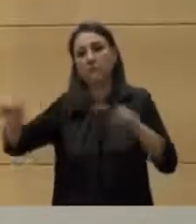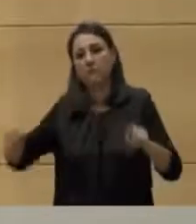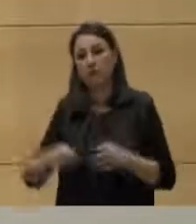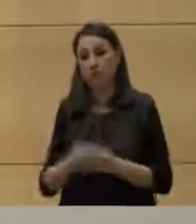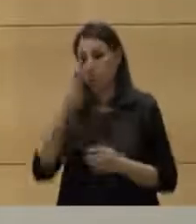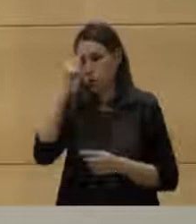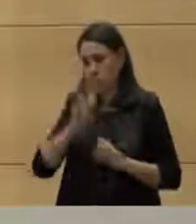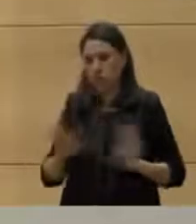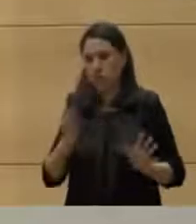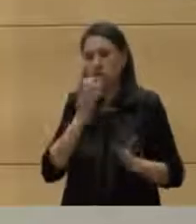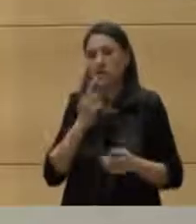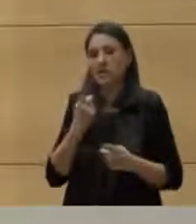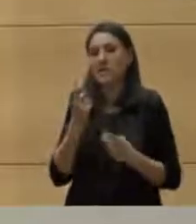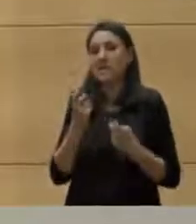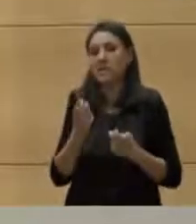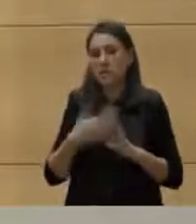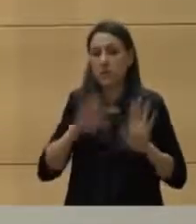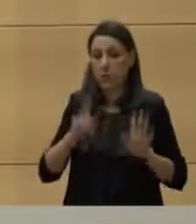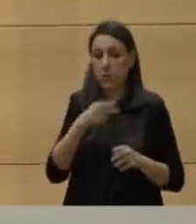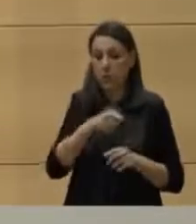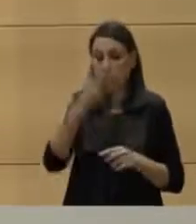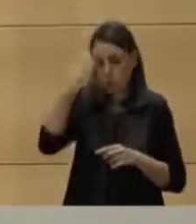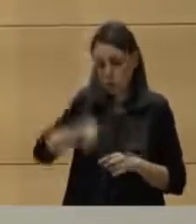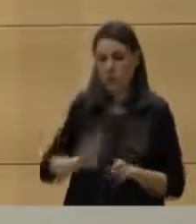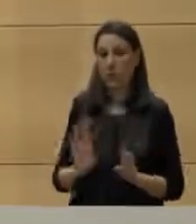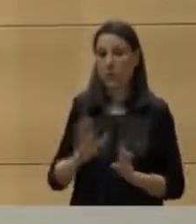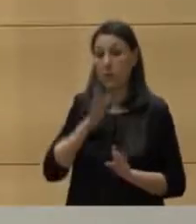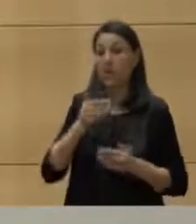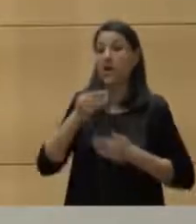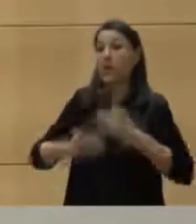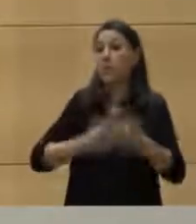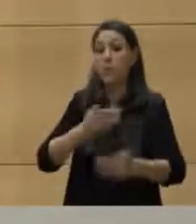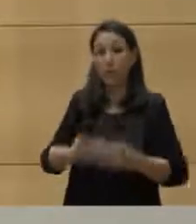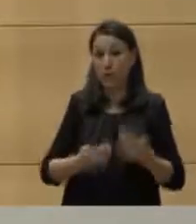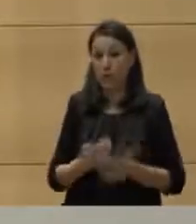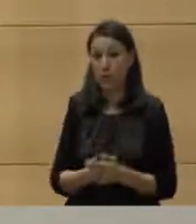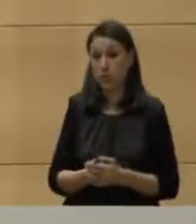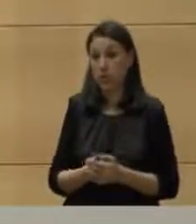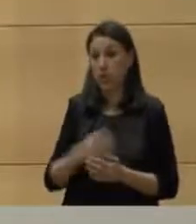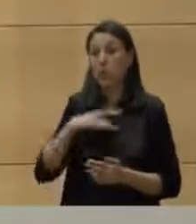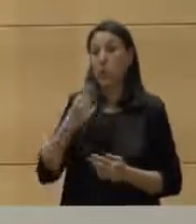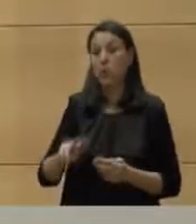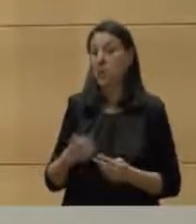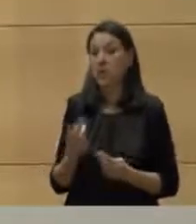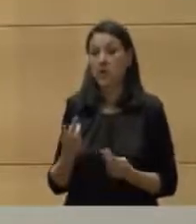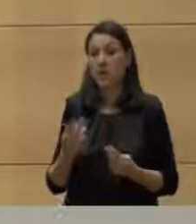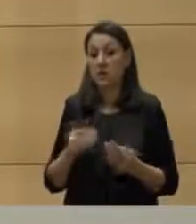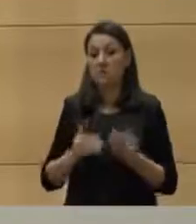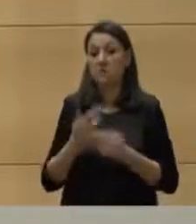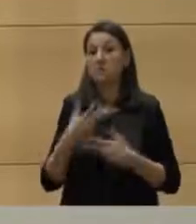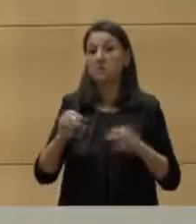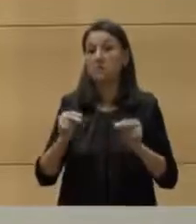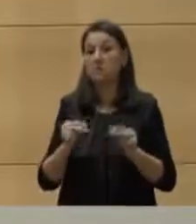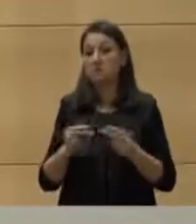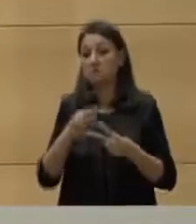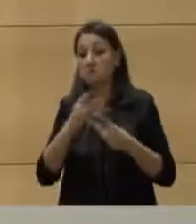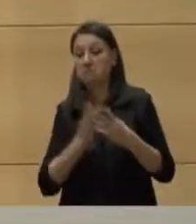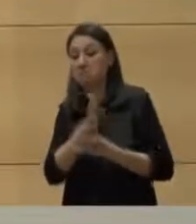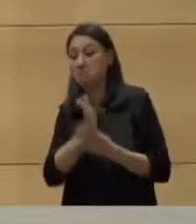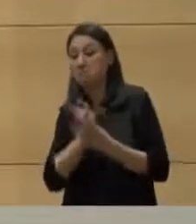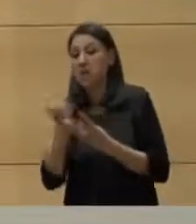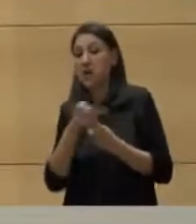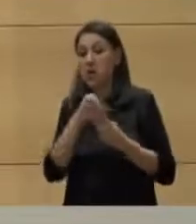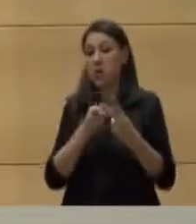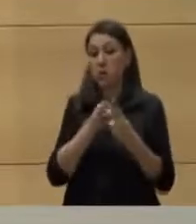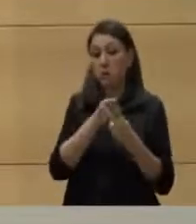sea necesaria, digo que ellos saben, tal como han llevado el proceso, puede tener dos vías. Una, que Cataluña